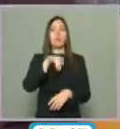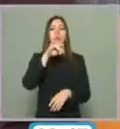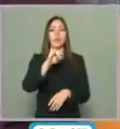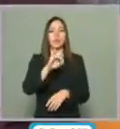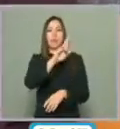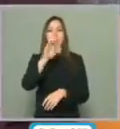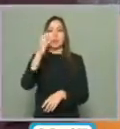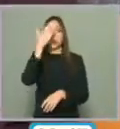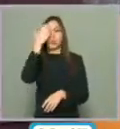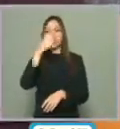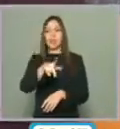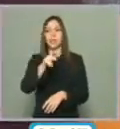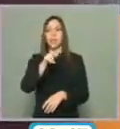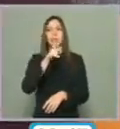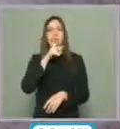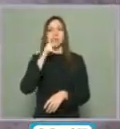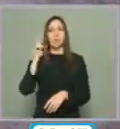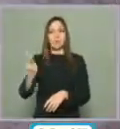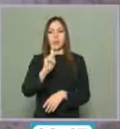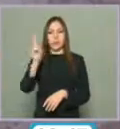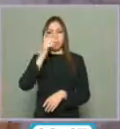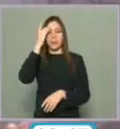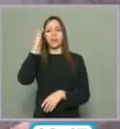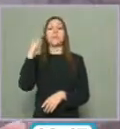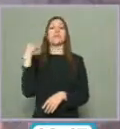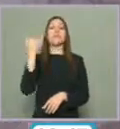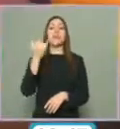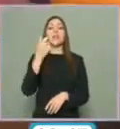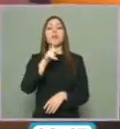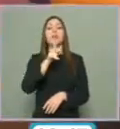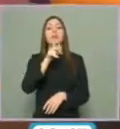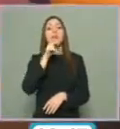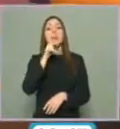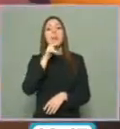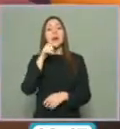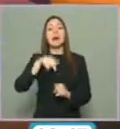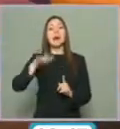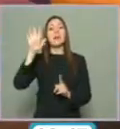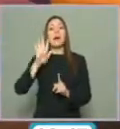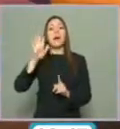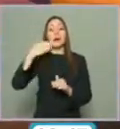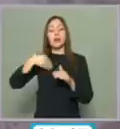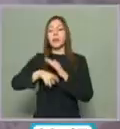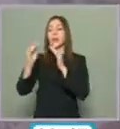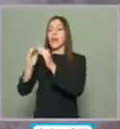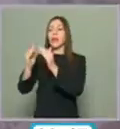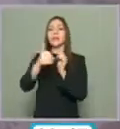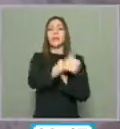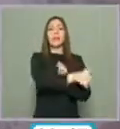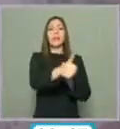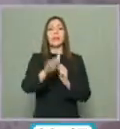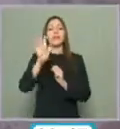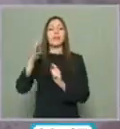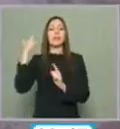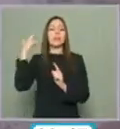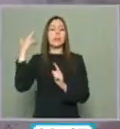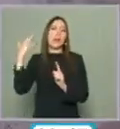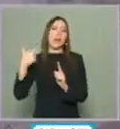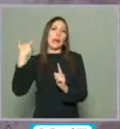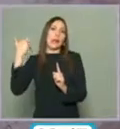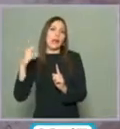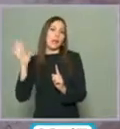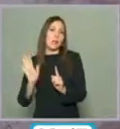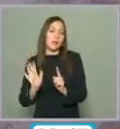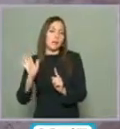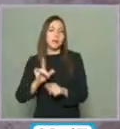padre del pueblo, ¿no? Y en la casa el padre era como un rey. Por ahí en Francia, en